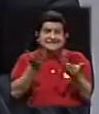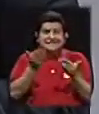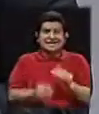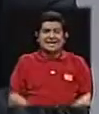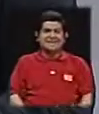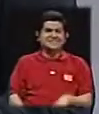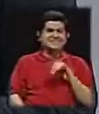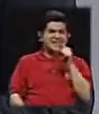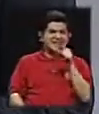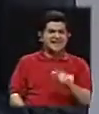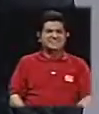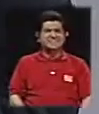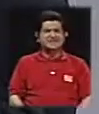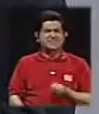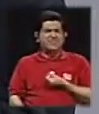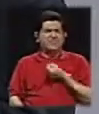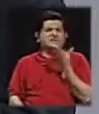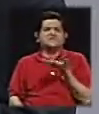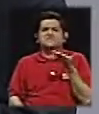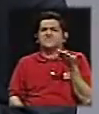¿Eso que es una manifestación ya